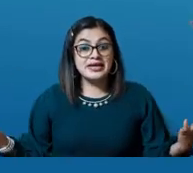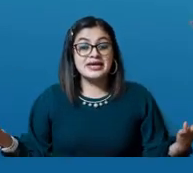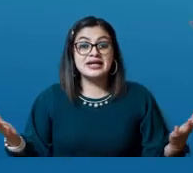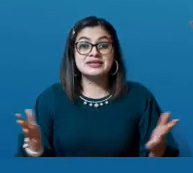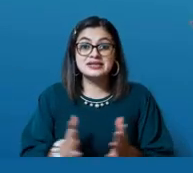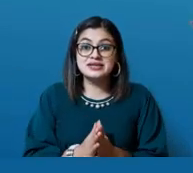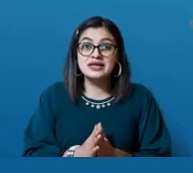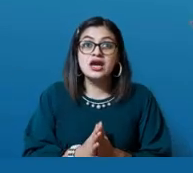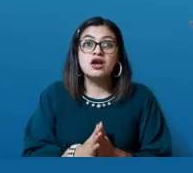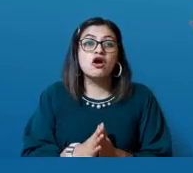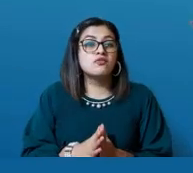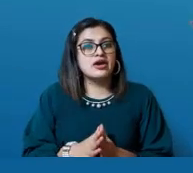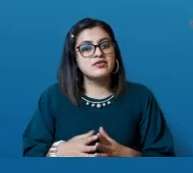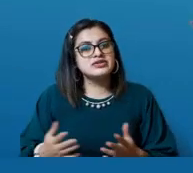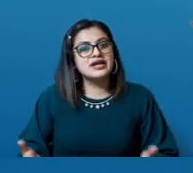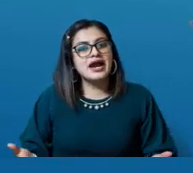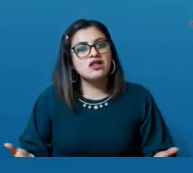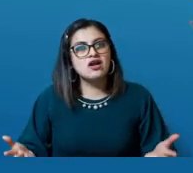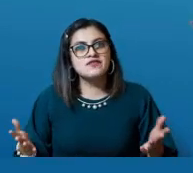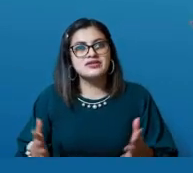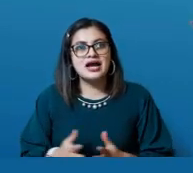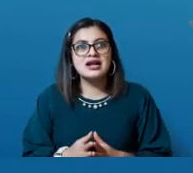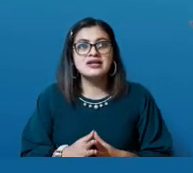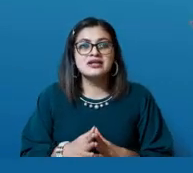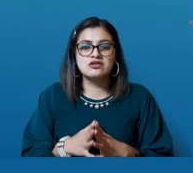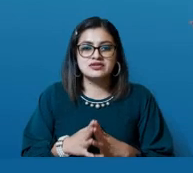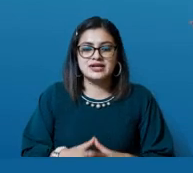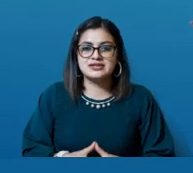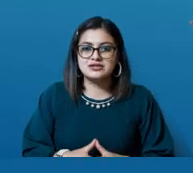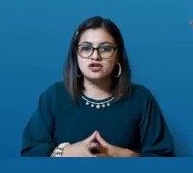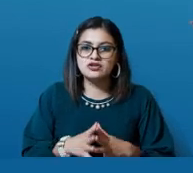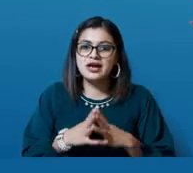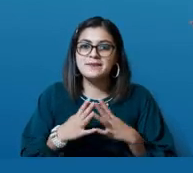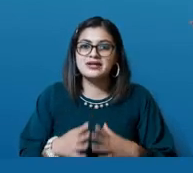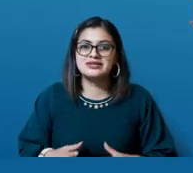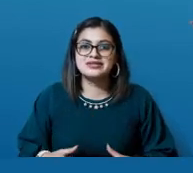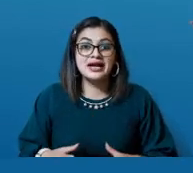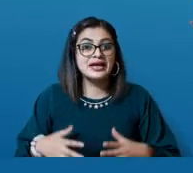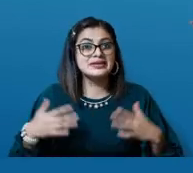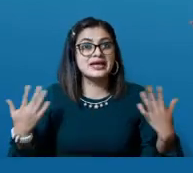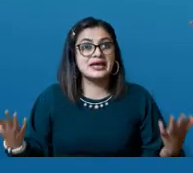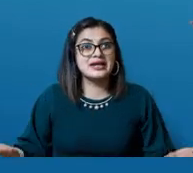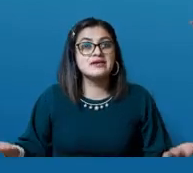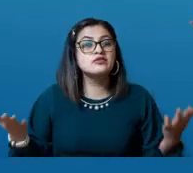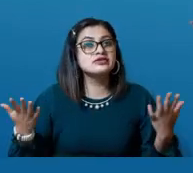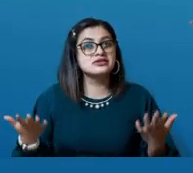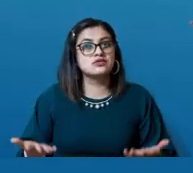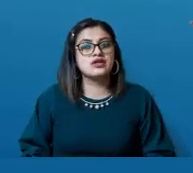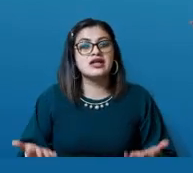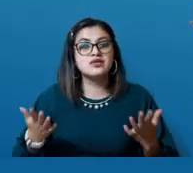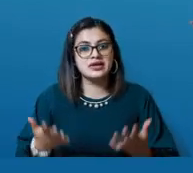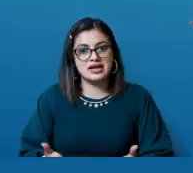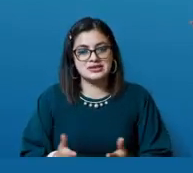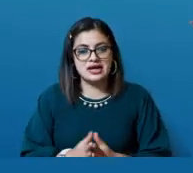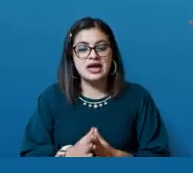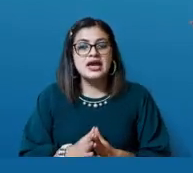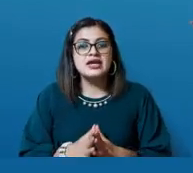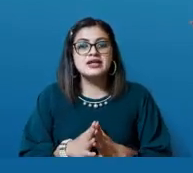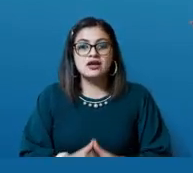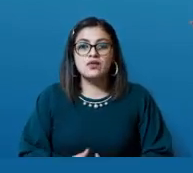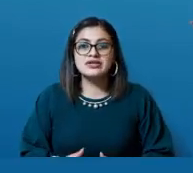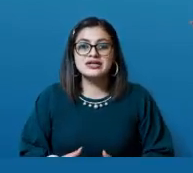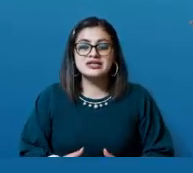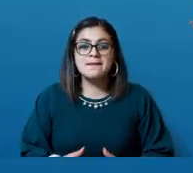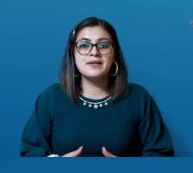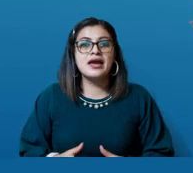Muy bien, y es así como hemos llegado al final de nuestra sesión de aprendizaje Te queremos estudiando en casa.